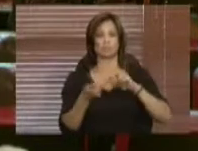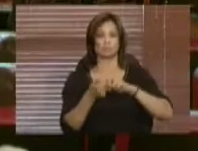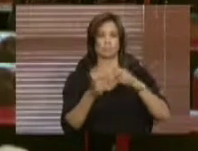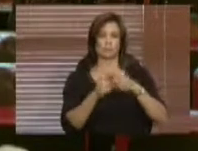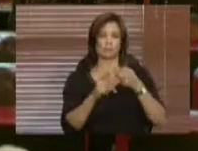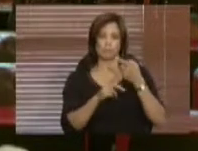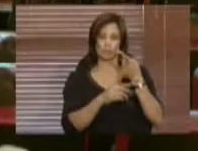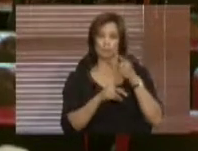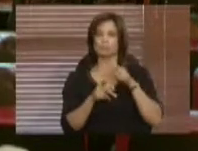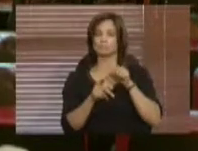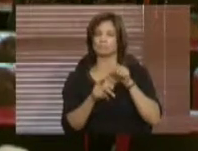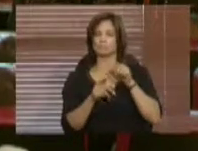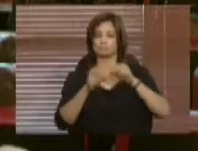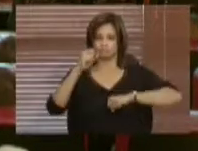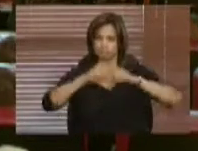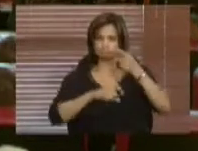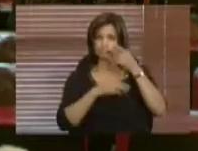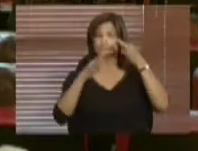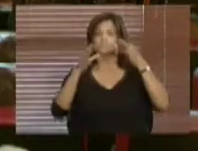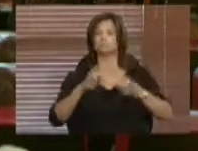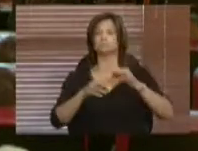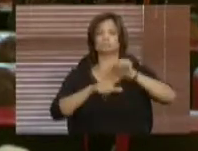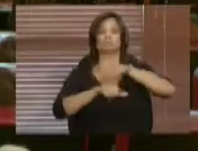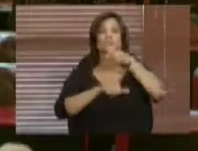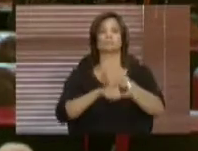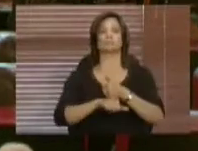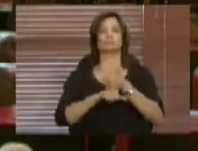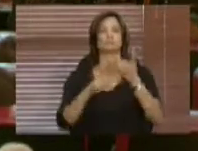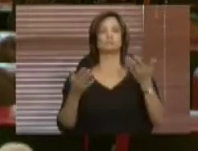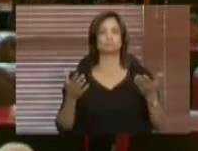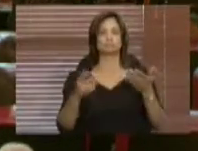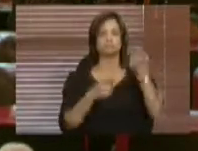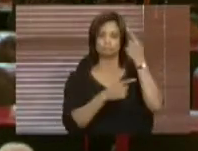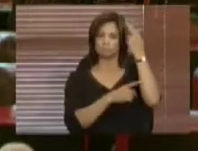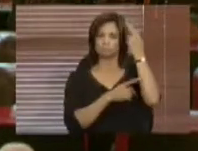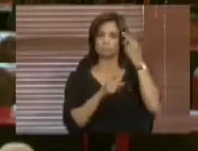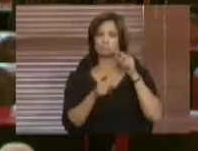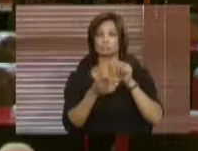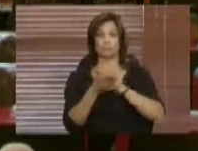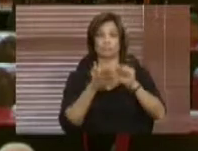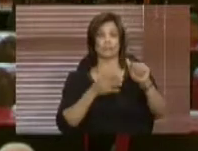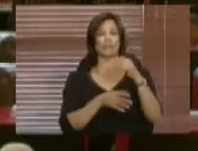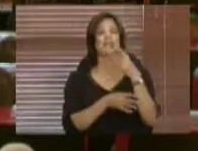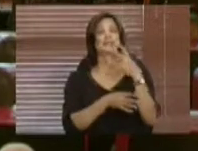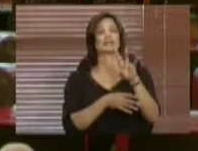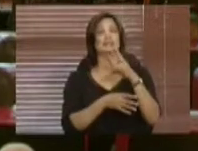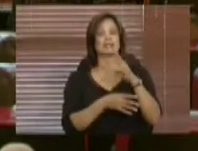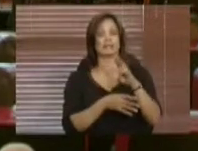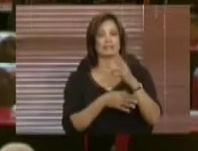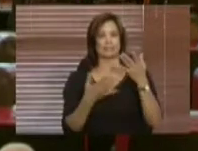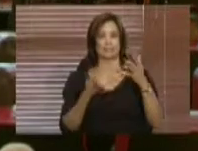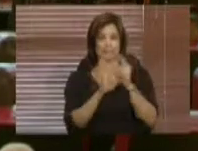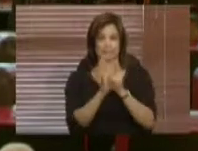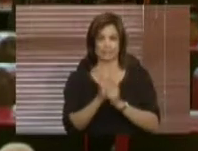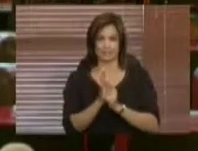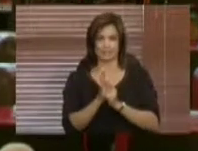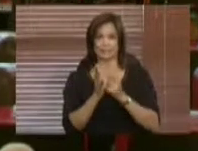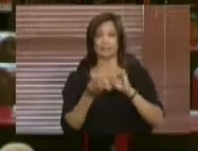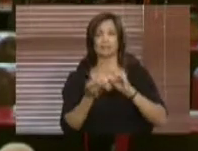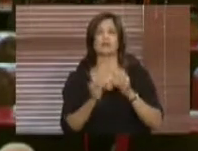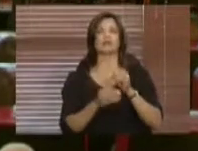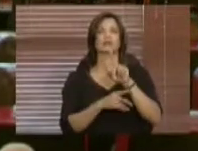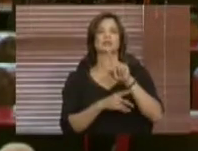distorsiones existentes. La medida se adoptó tomando en consideración el artículo 17 de la ley